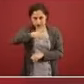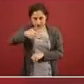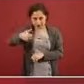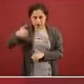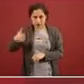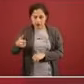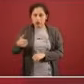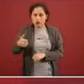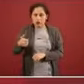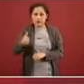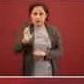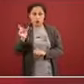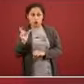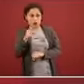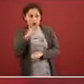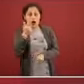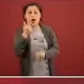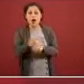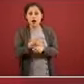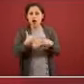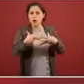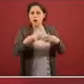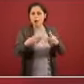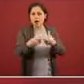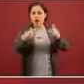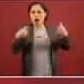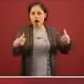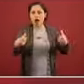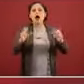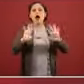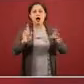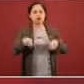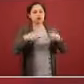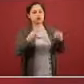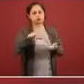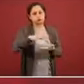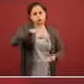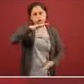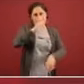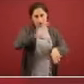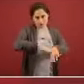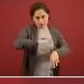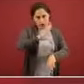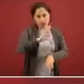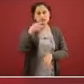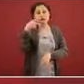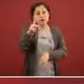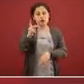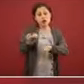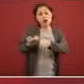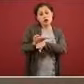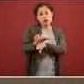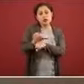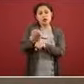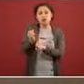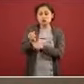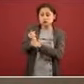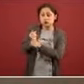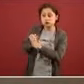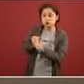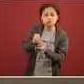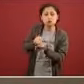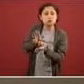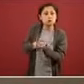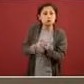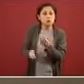importante, tienen la necesidad de mayor cantidad de insumos. Los estados que tienen pocos casos registrados, inferimos que